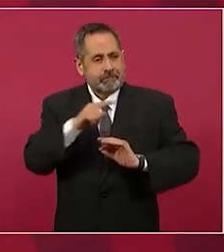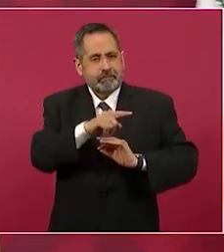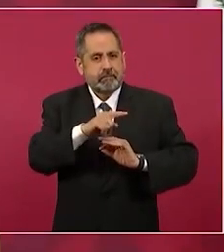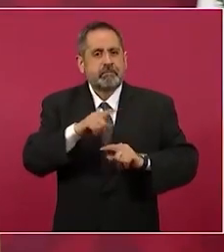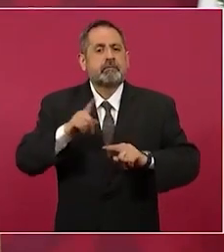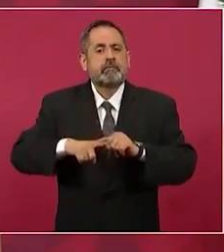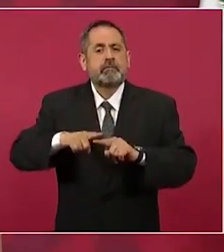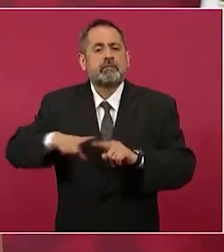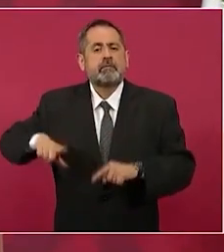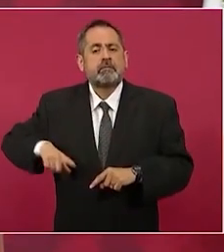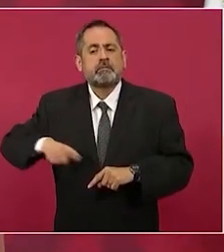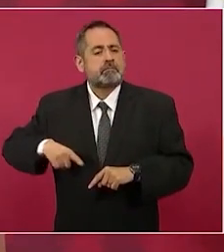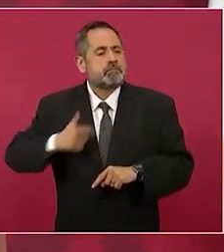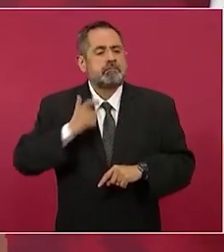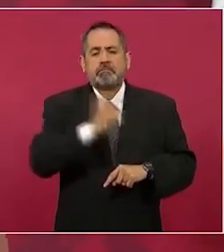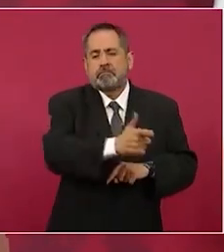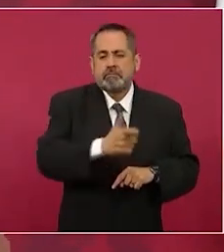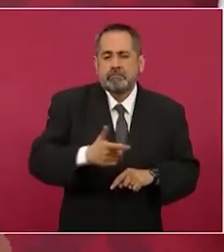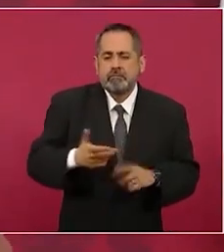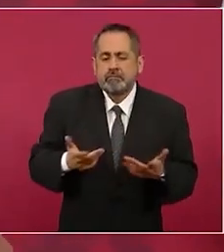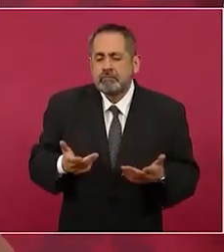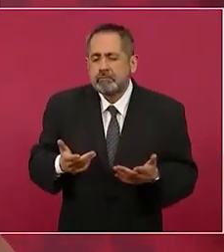a costillas del erario.